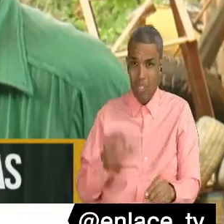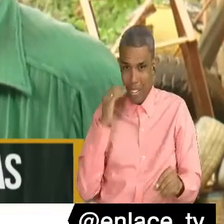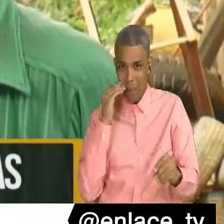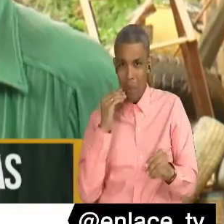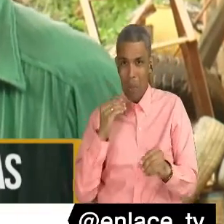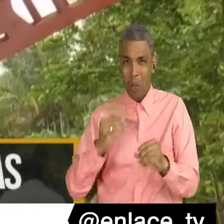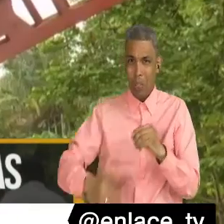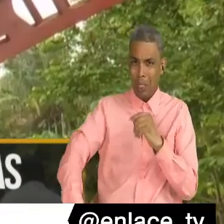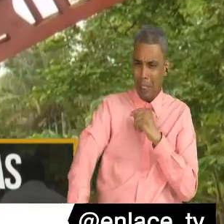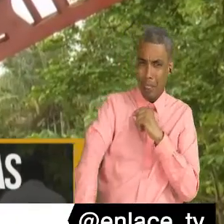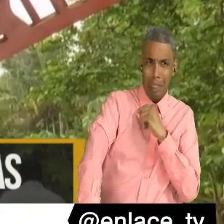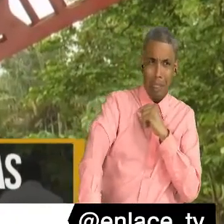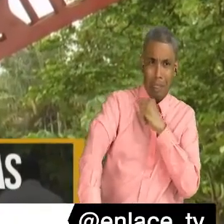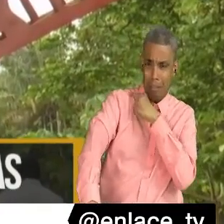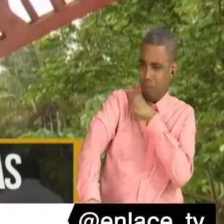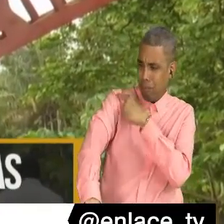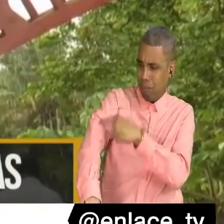barro.